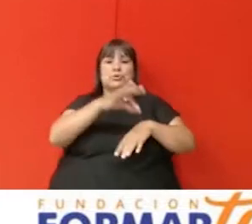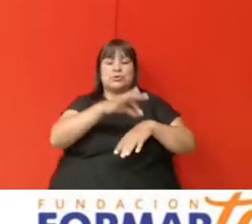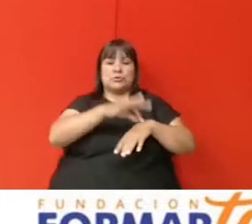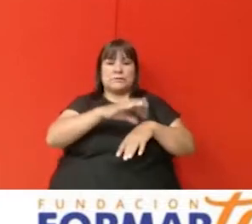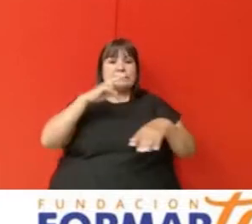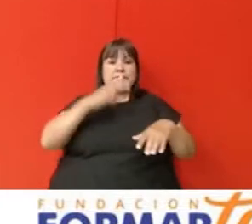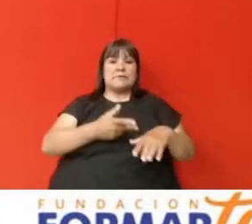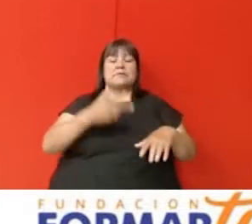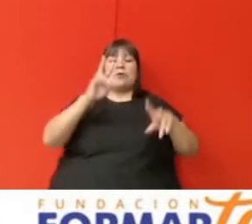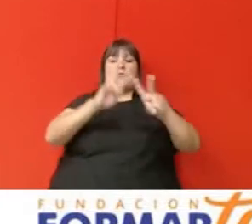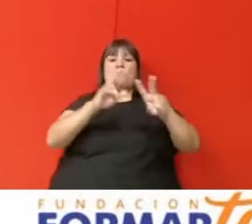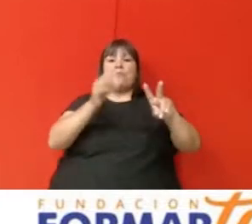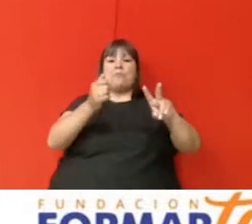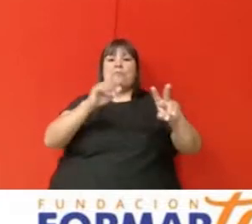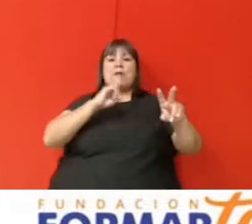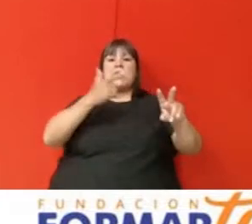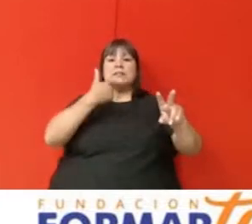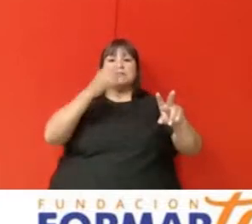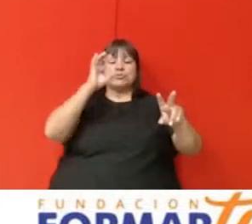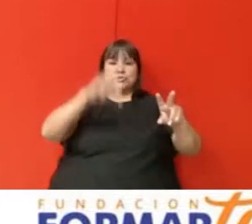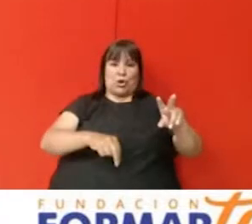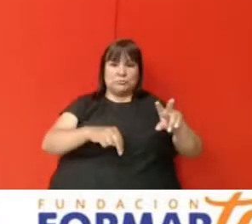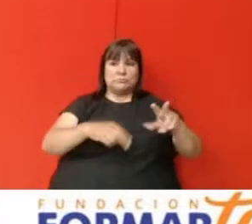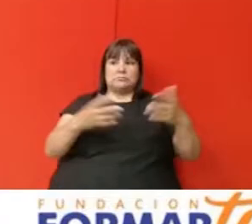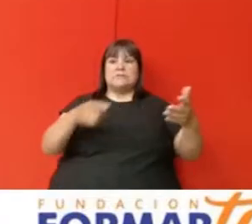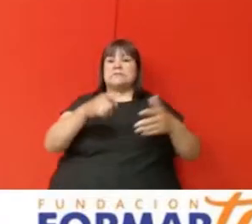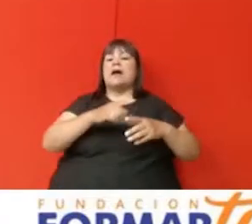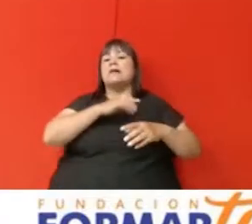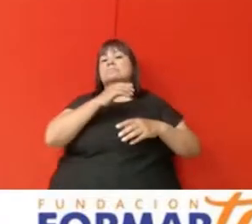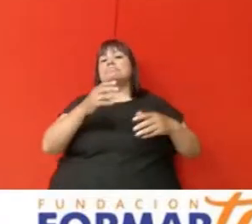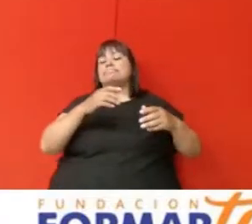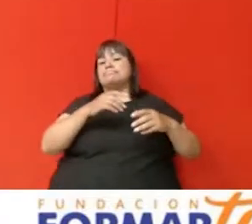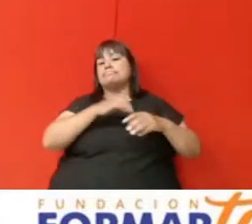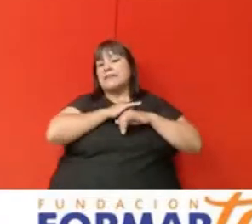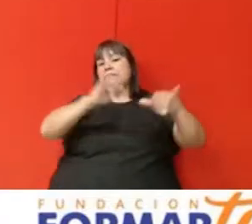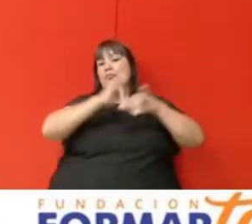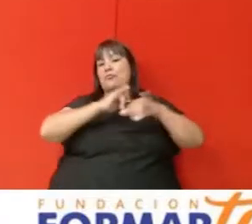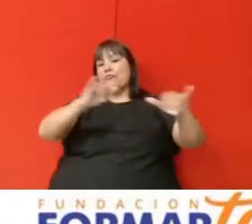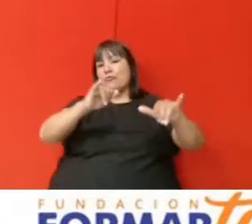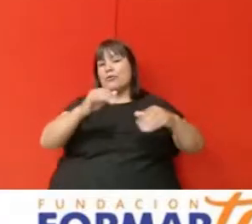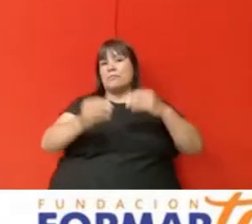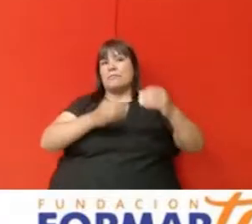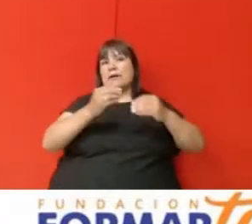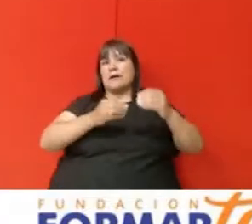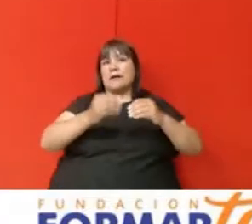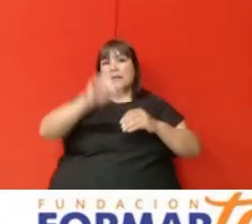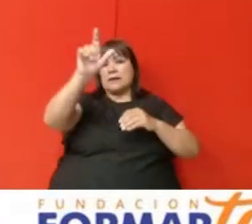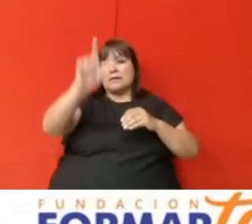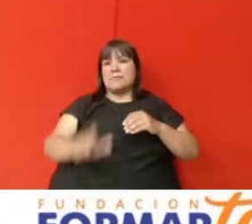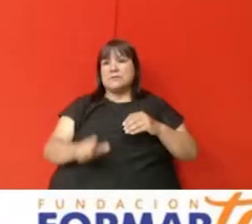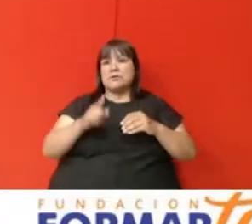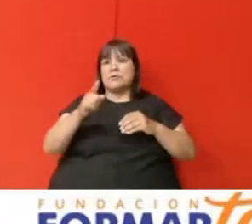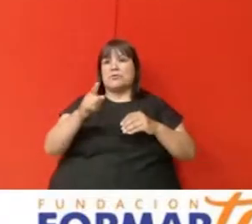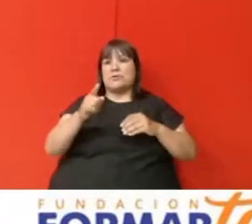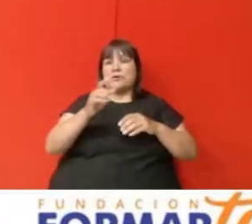ferviente defensora de los cuidados humanos, como ella lo llama, el año que viene cumple 25 años. Fíjense que ya tiene